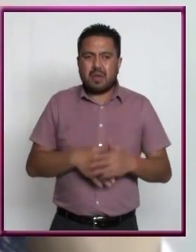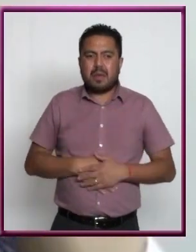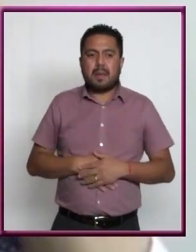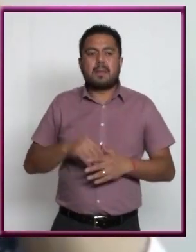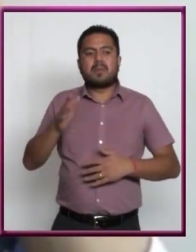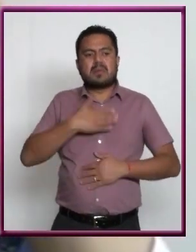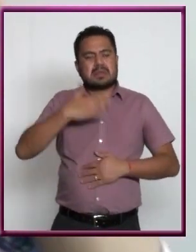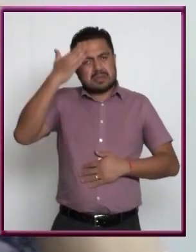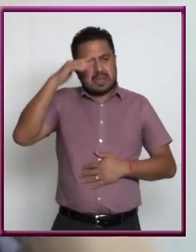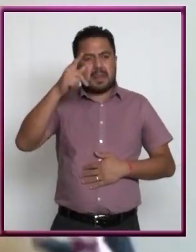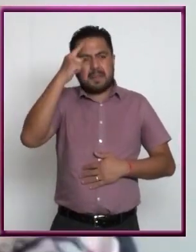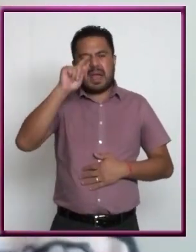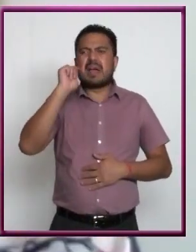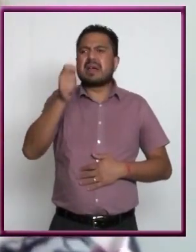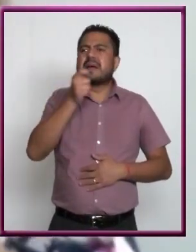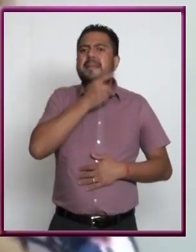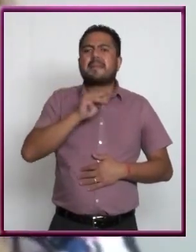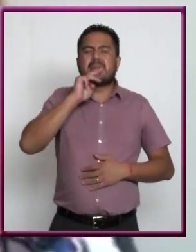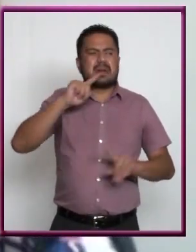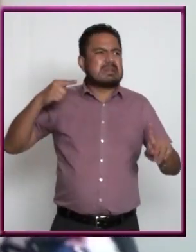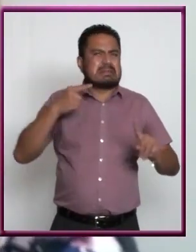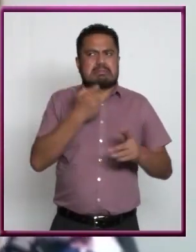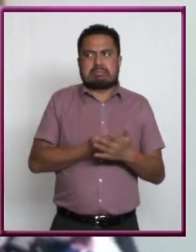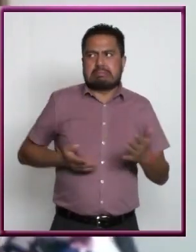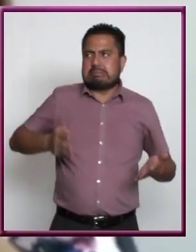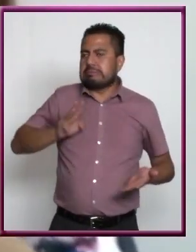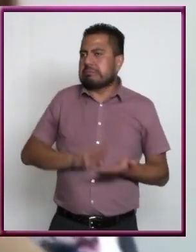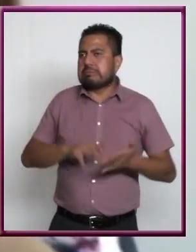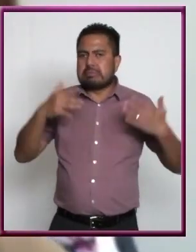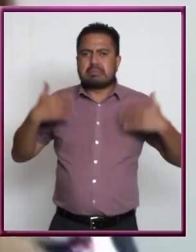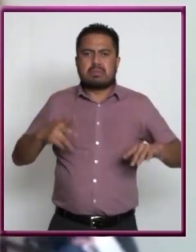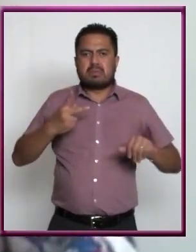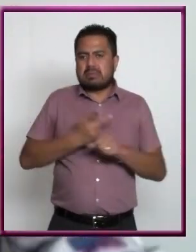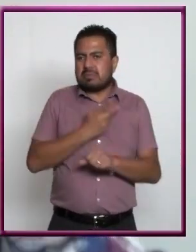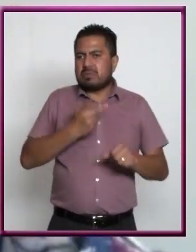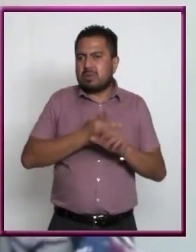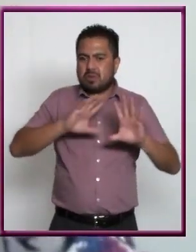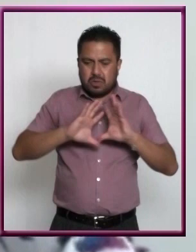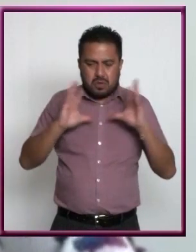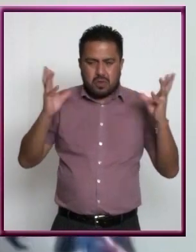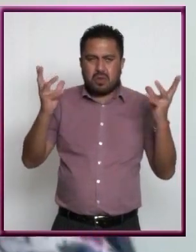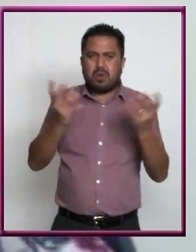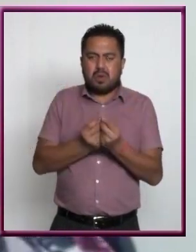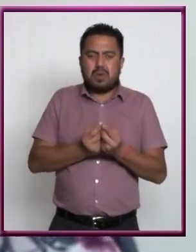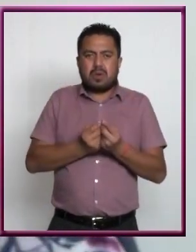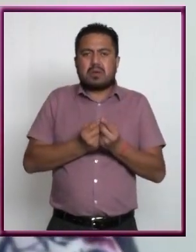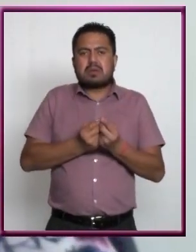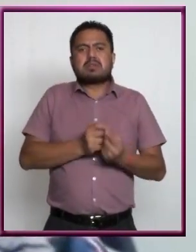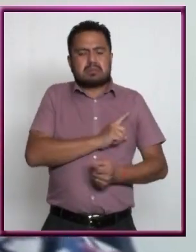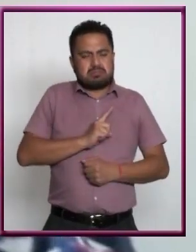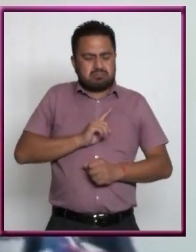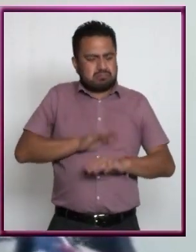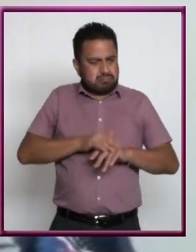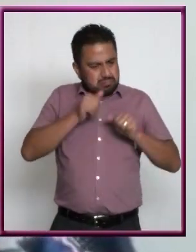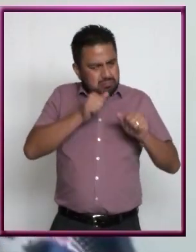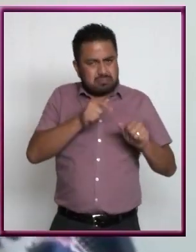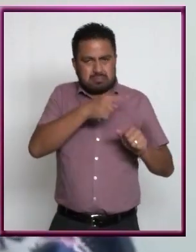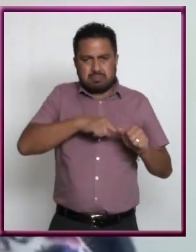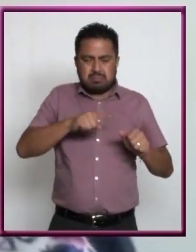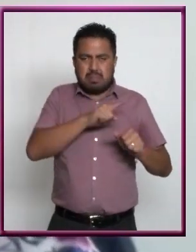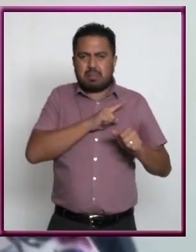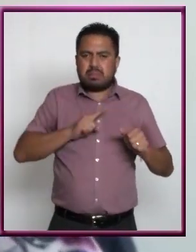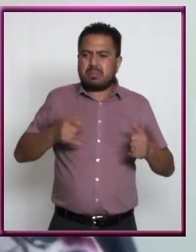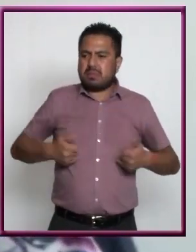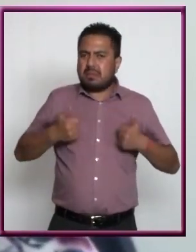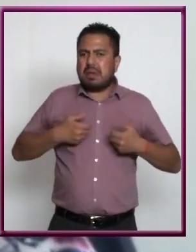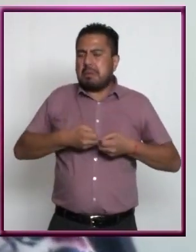Y bueno, yo sé que para los papás es un reto triple todo lo que está pasando, pero bueno, merece la pena porque los chavos están perdiendo